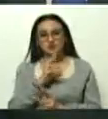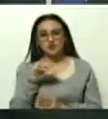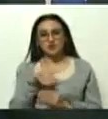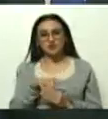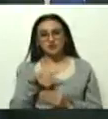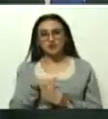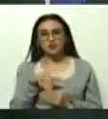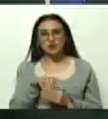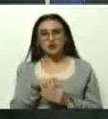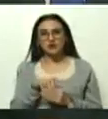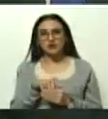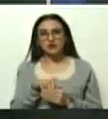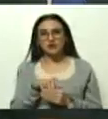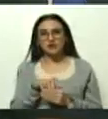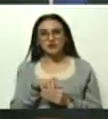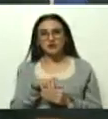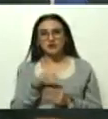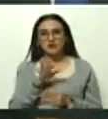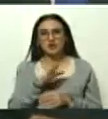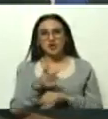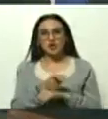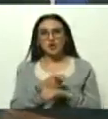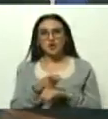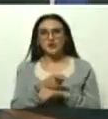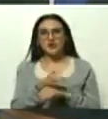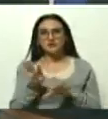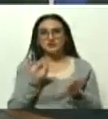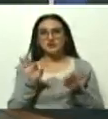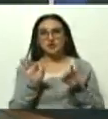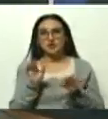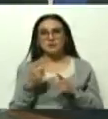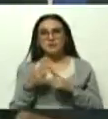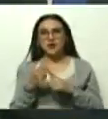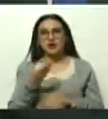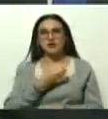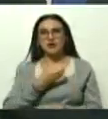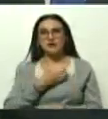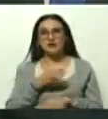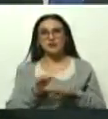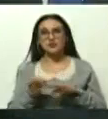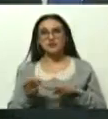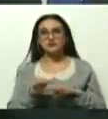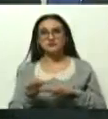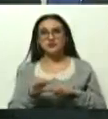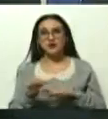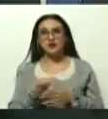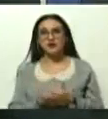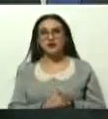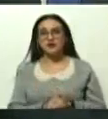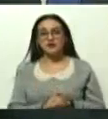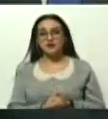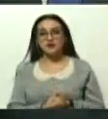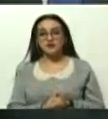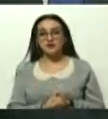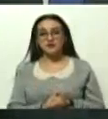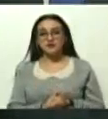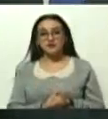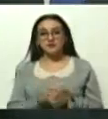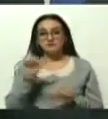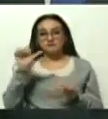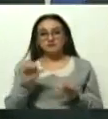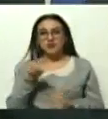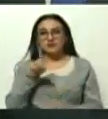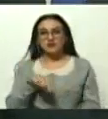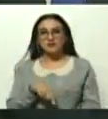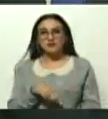electoral en los comicios de gobernaciones y de alcaldías municipales. También es cierto y muy